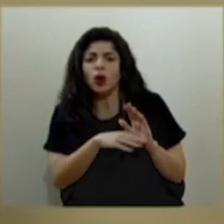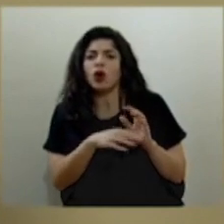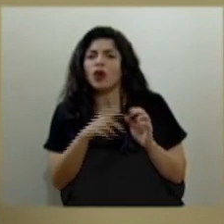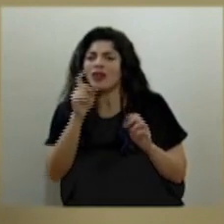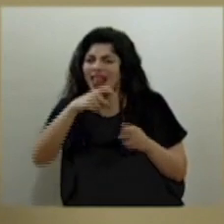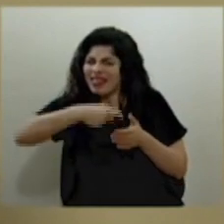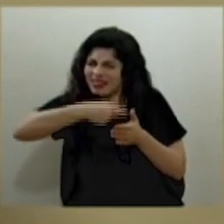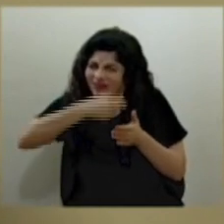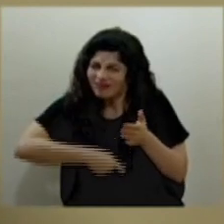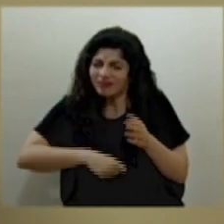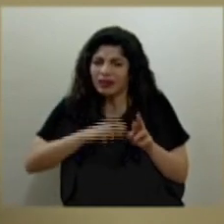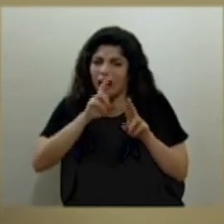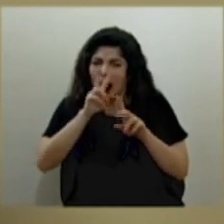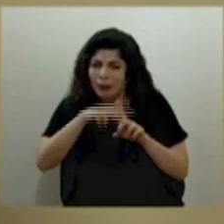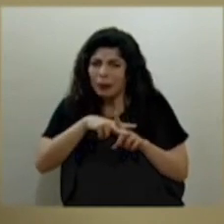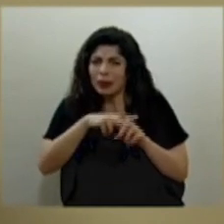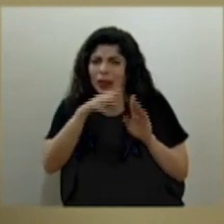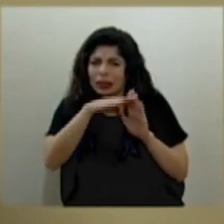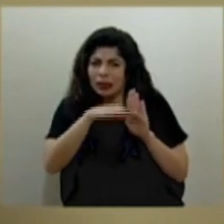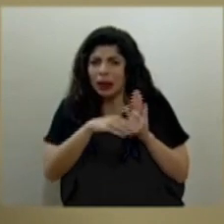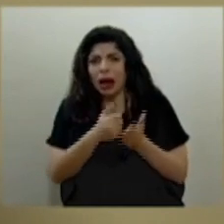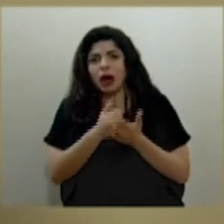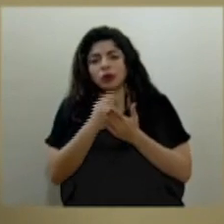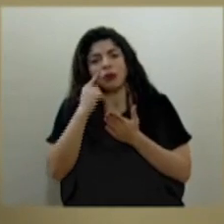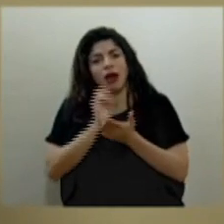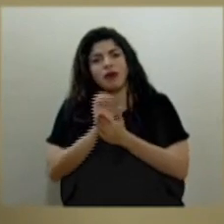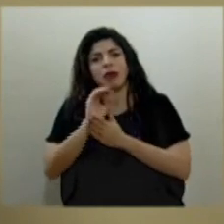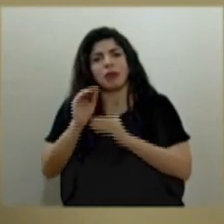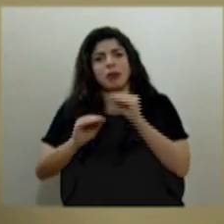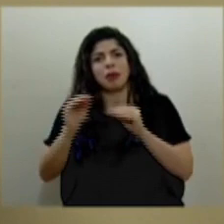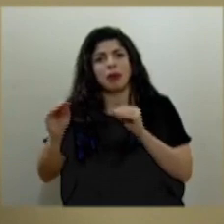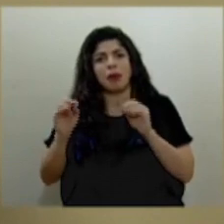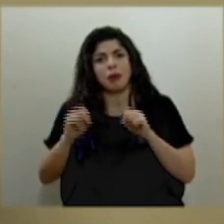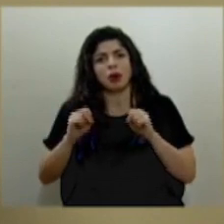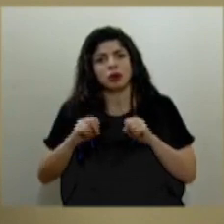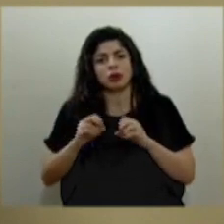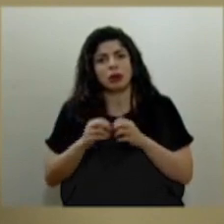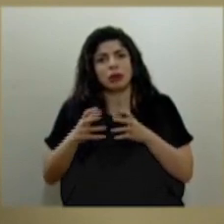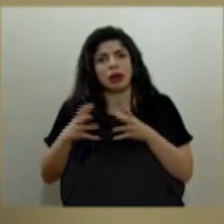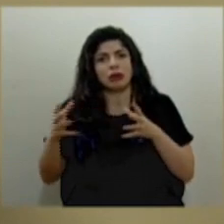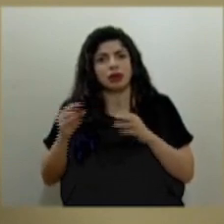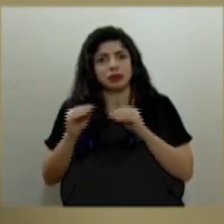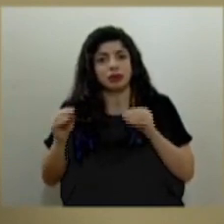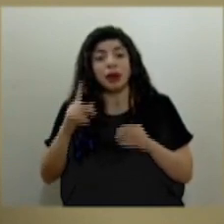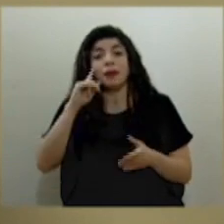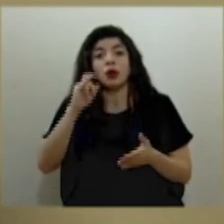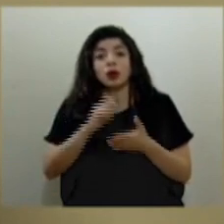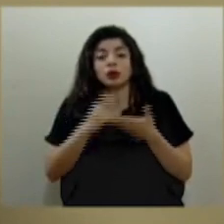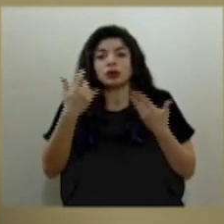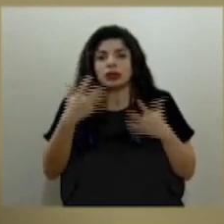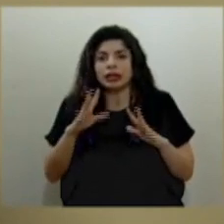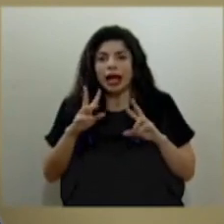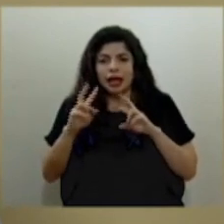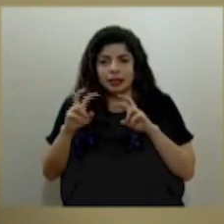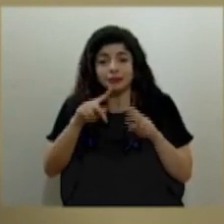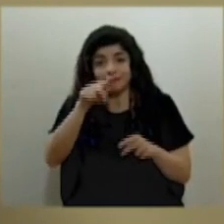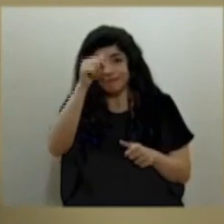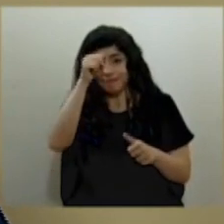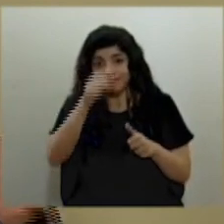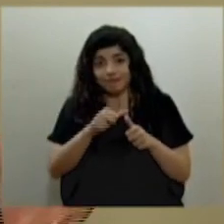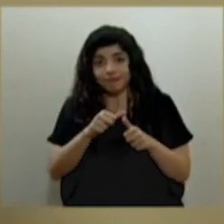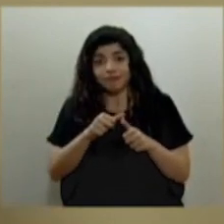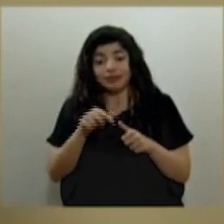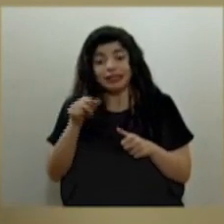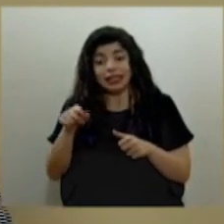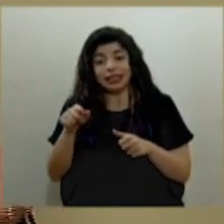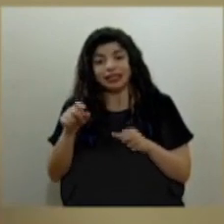para cumplir con las medidas sanitarias que van a ayudarnos a disminuir la posibilidad de contagios. Pero en ese sentido hemos valorado y recordemos, pues obviamente eso